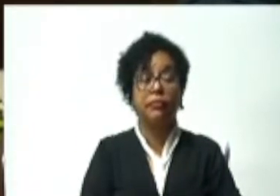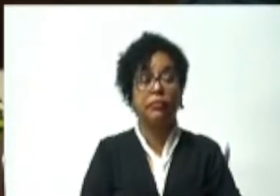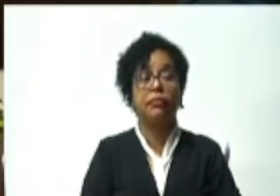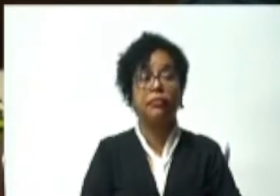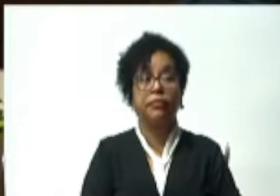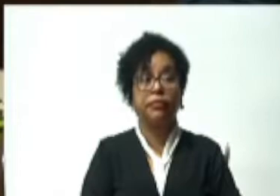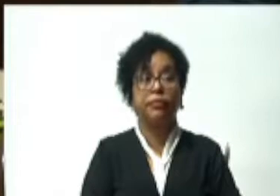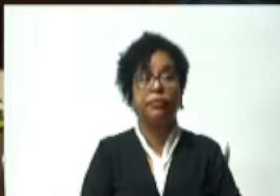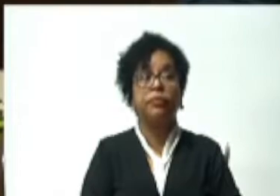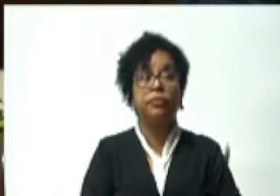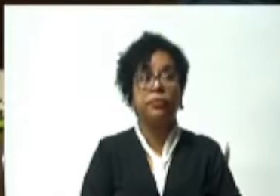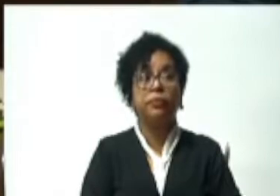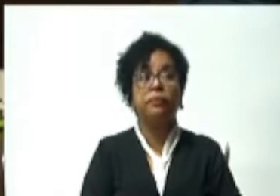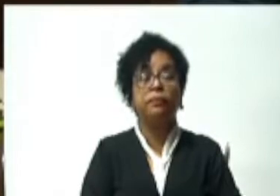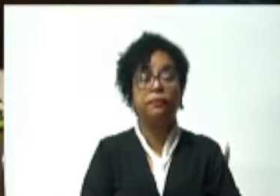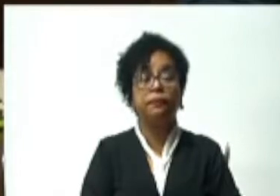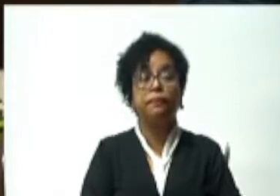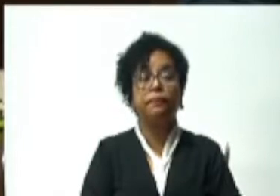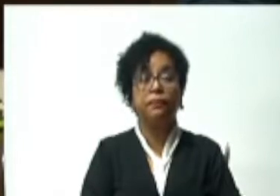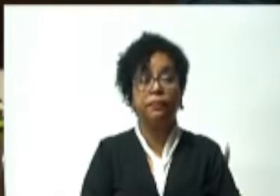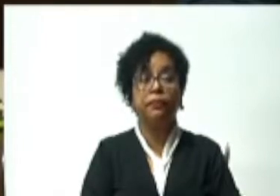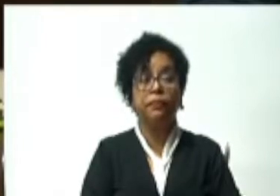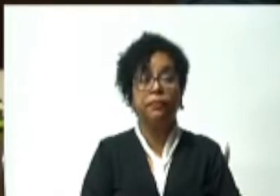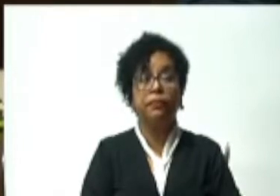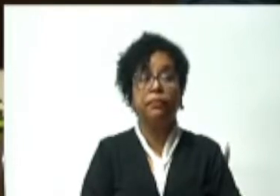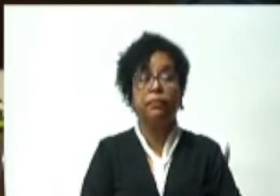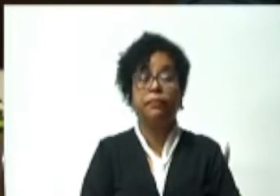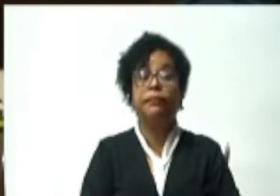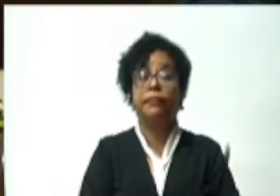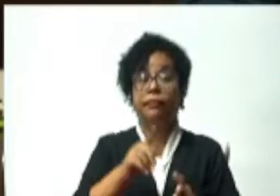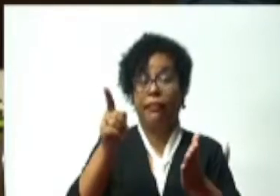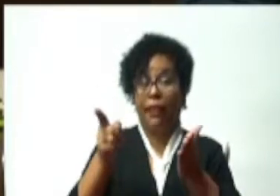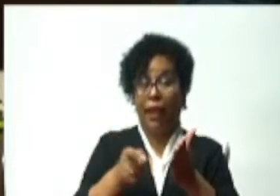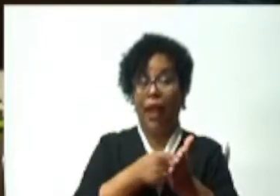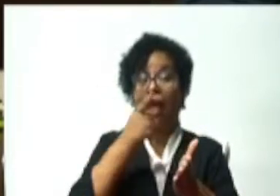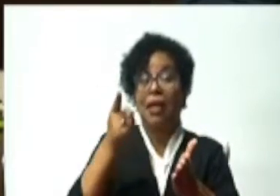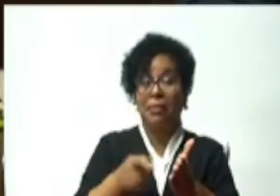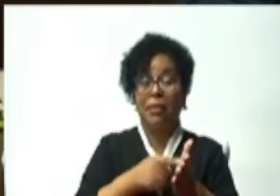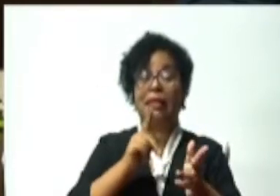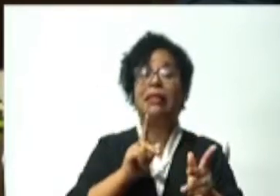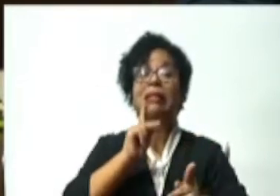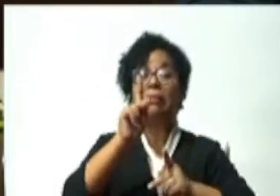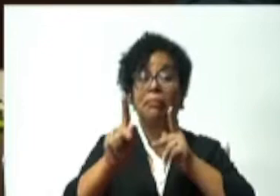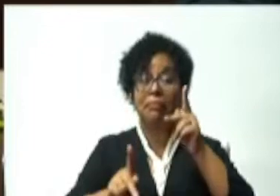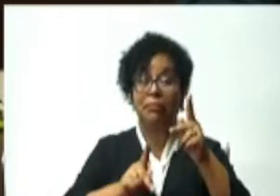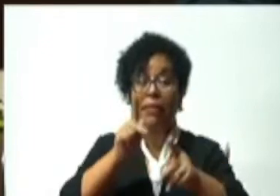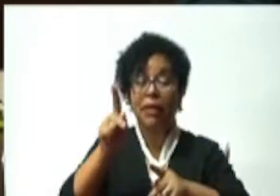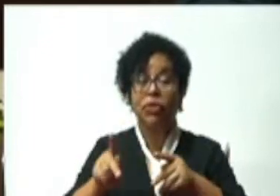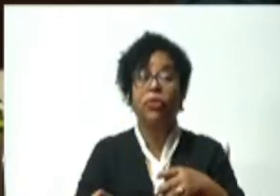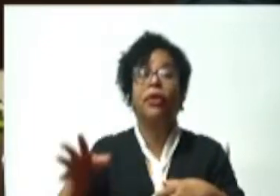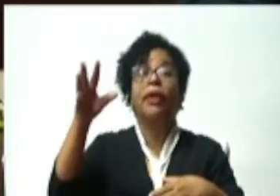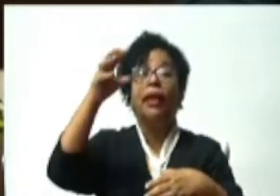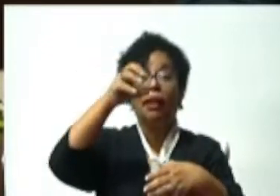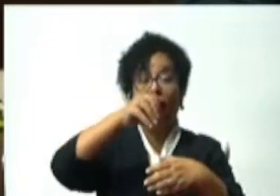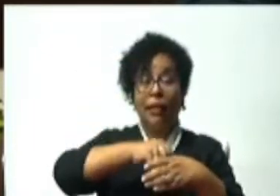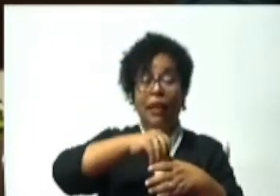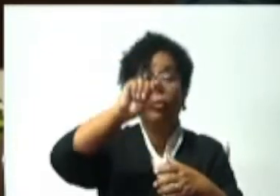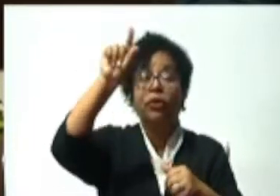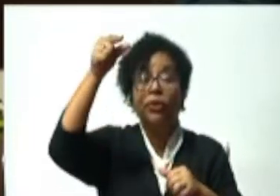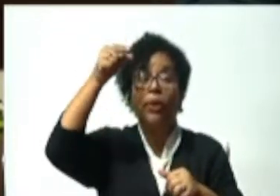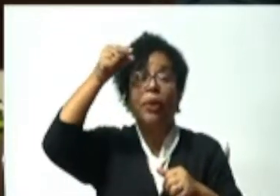hay algunas veces funcionarios que tal vez se leen la ley que le